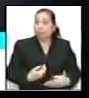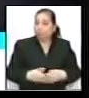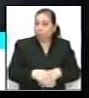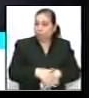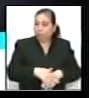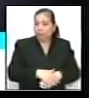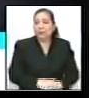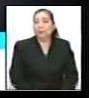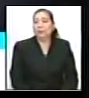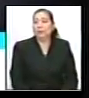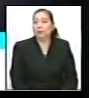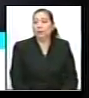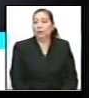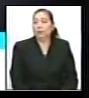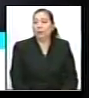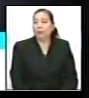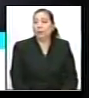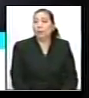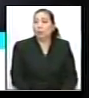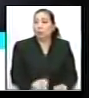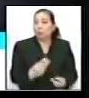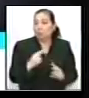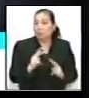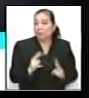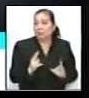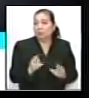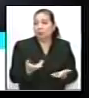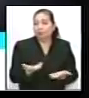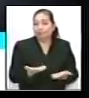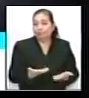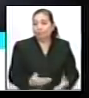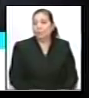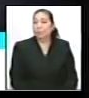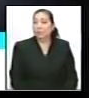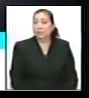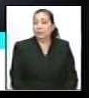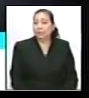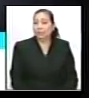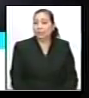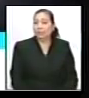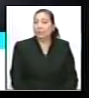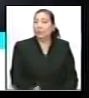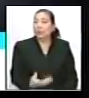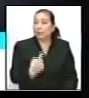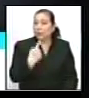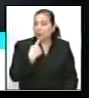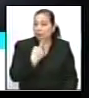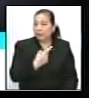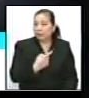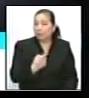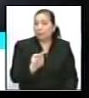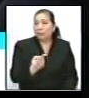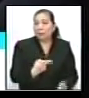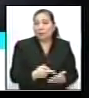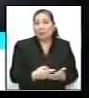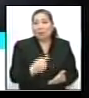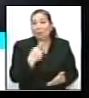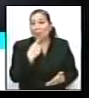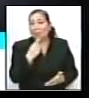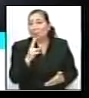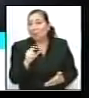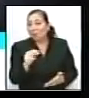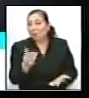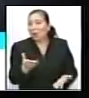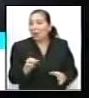proseguir y con el levantamiento de la inmunidad. Entonces, eso quería hacer notar, porque no vayan a decir que